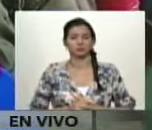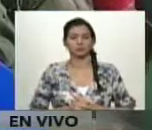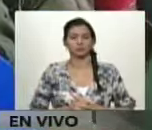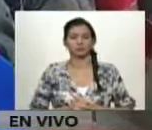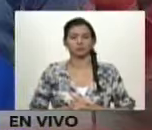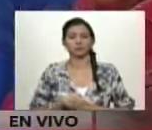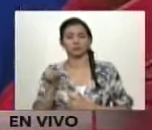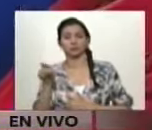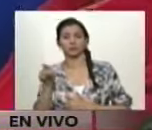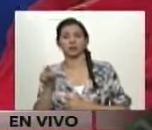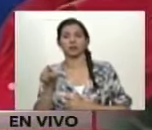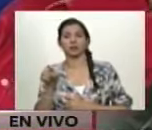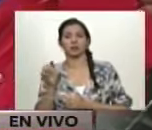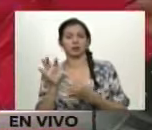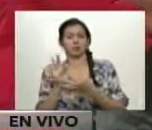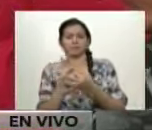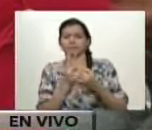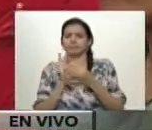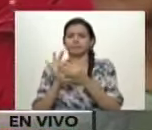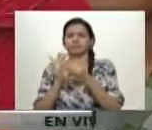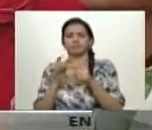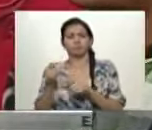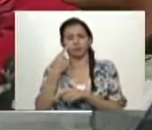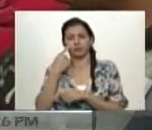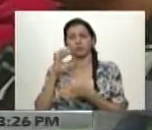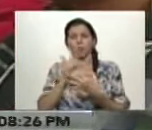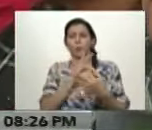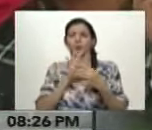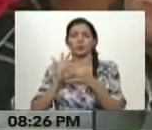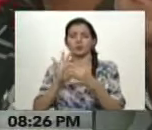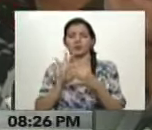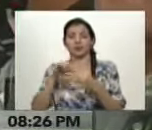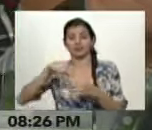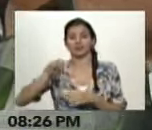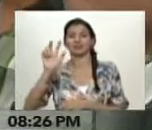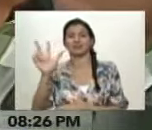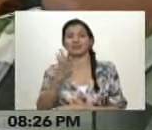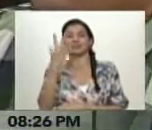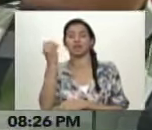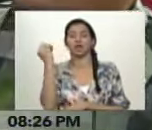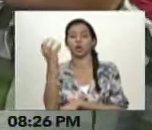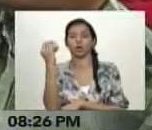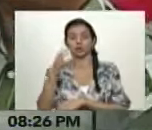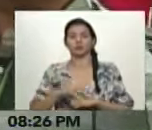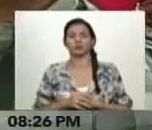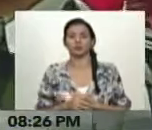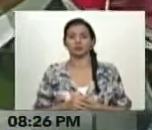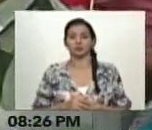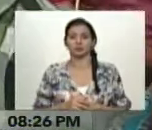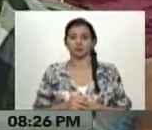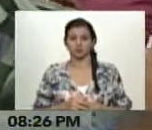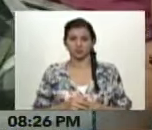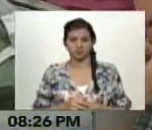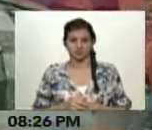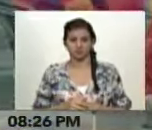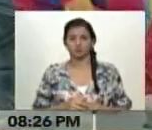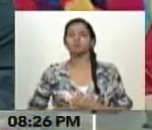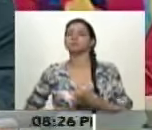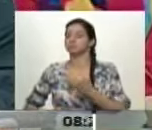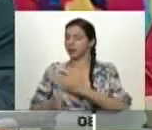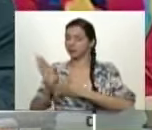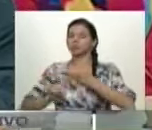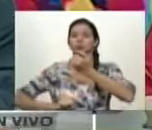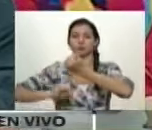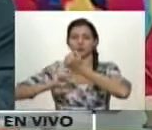a que en el espíritu unitario que hemos aprobado en esta plenaria del Tercer Congreso, vayamos a apoyar,